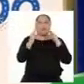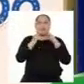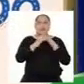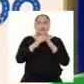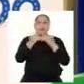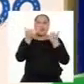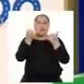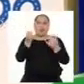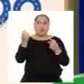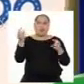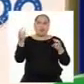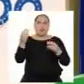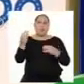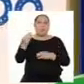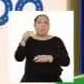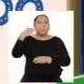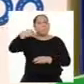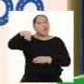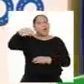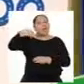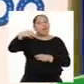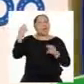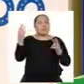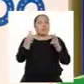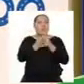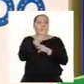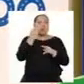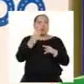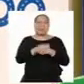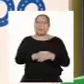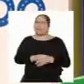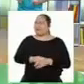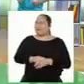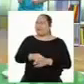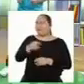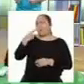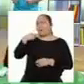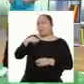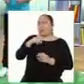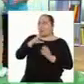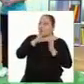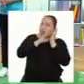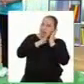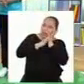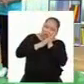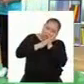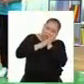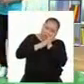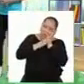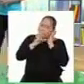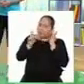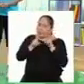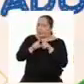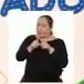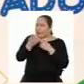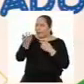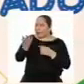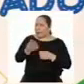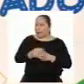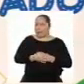Hoy es martes de matemática y... Y martes de quedarse dormido también